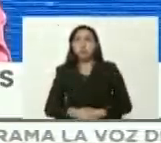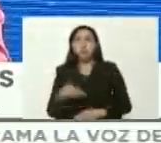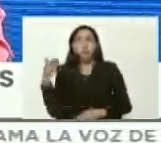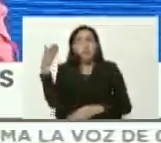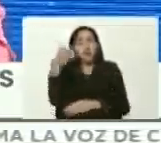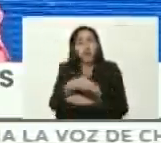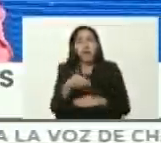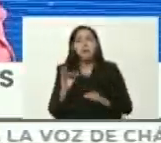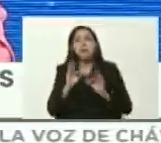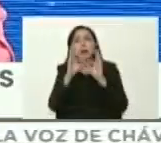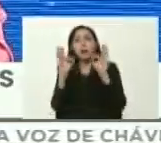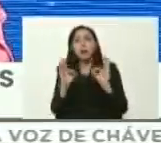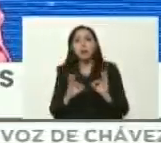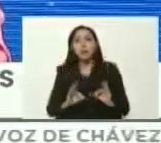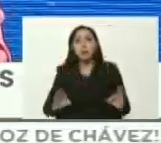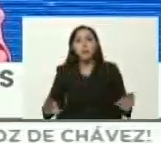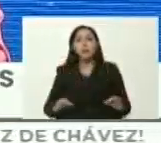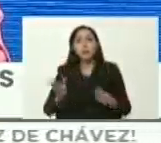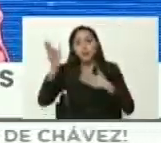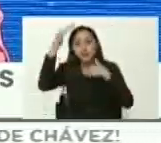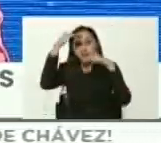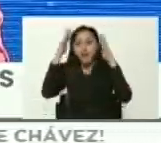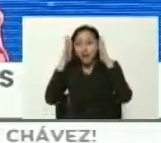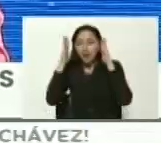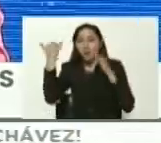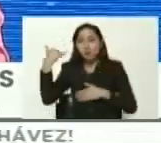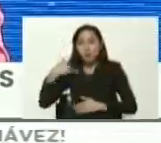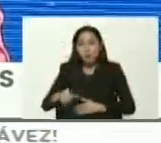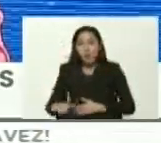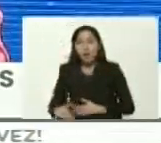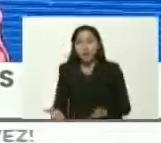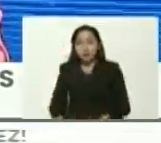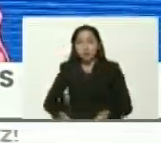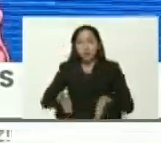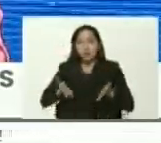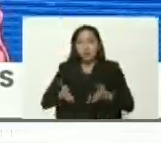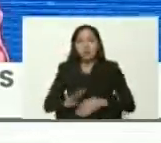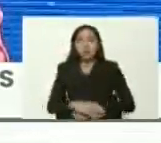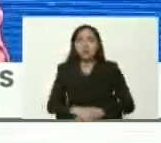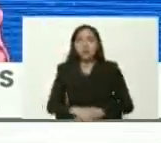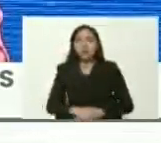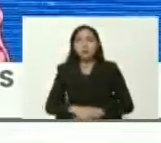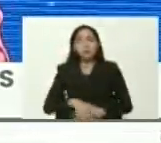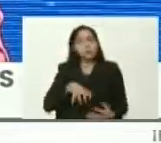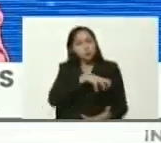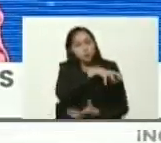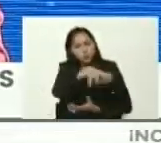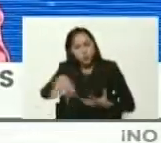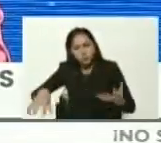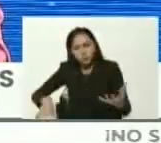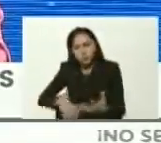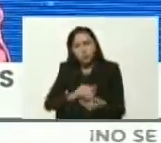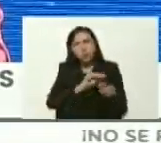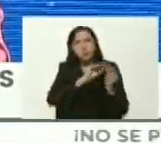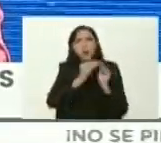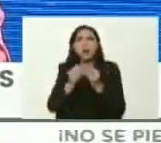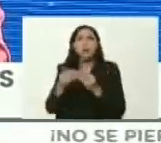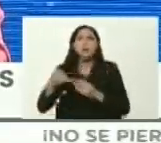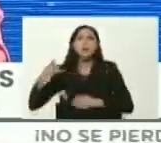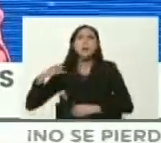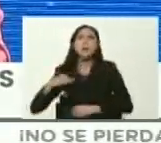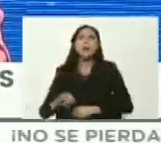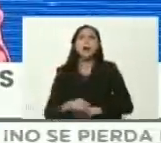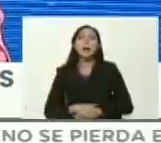dinámica de atención y de superación de los problemas que hay en las comunidades, de